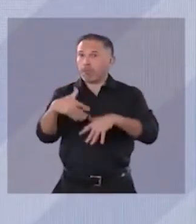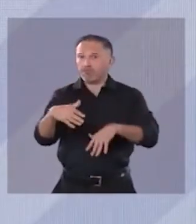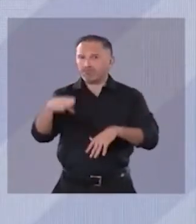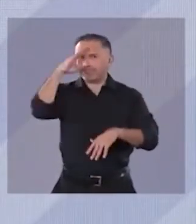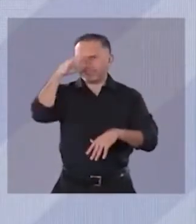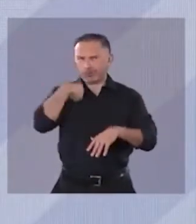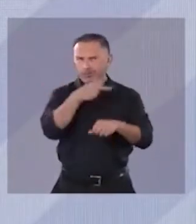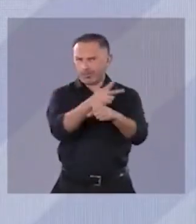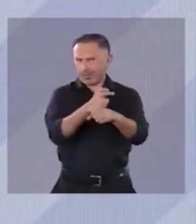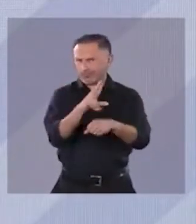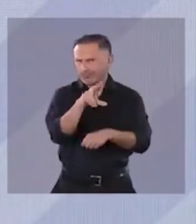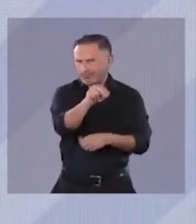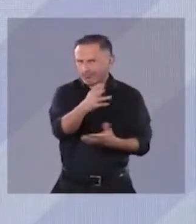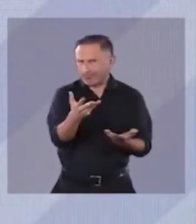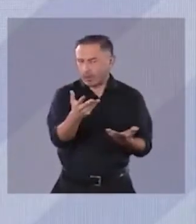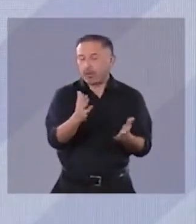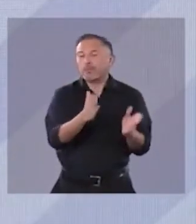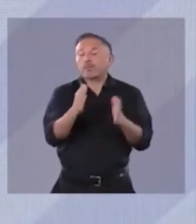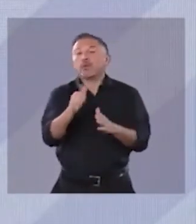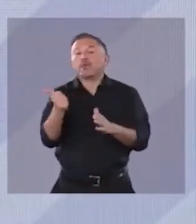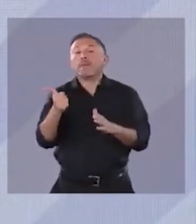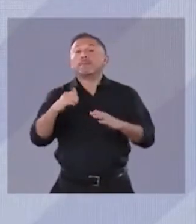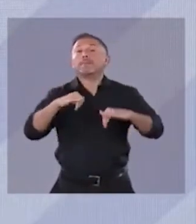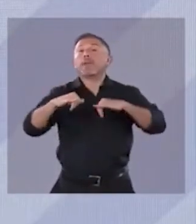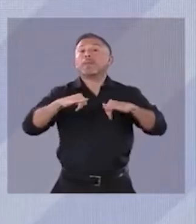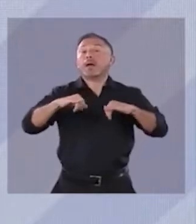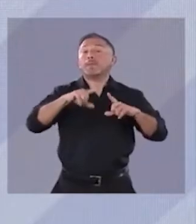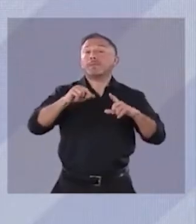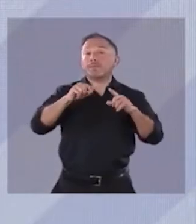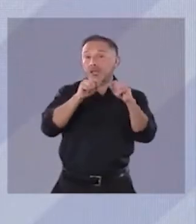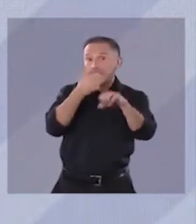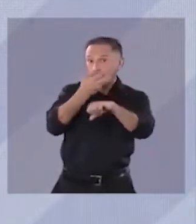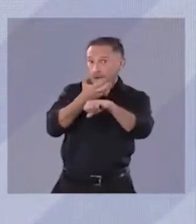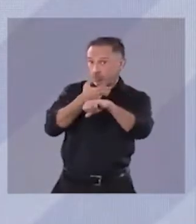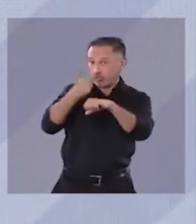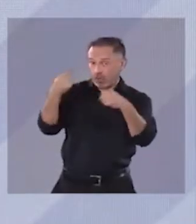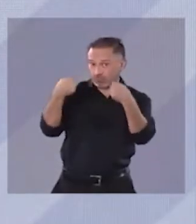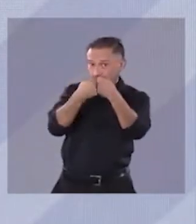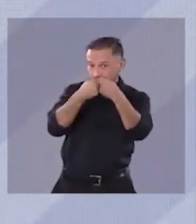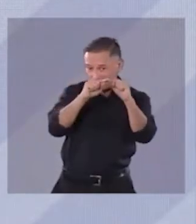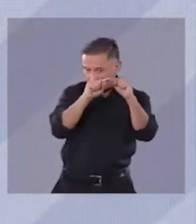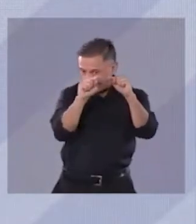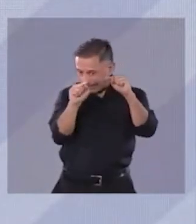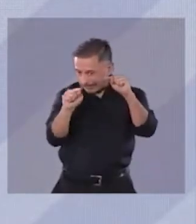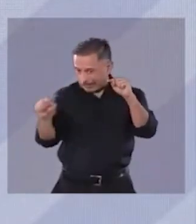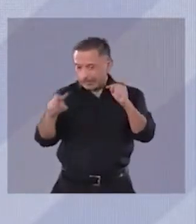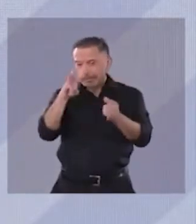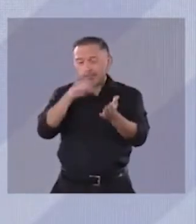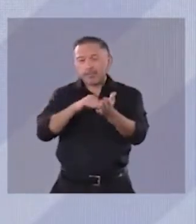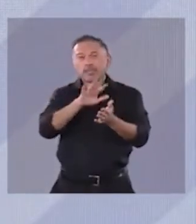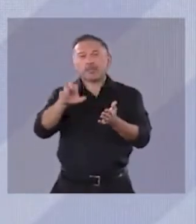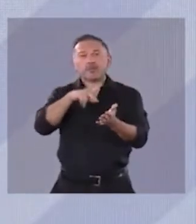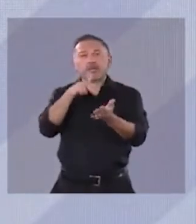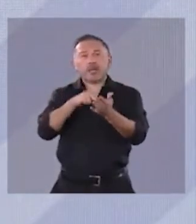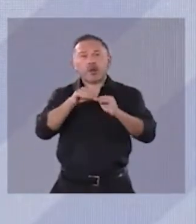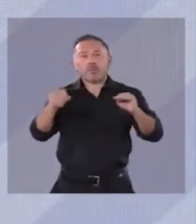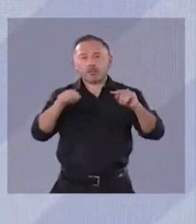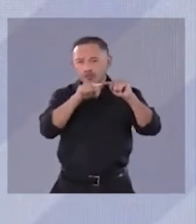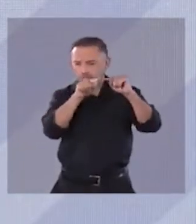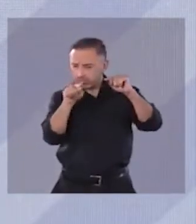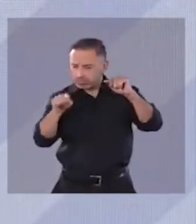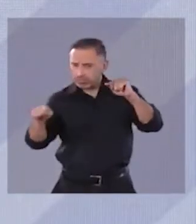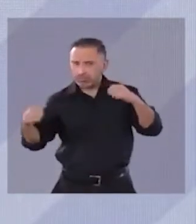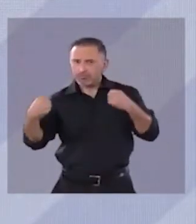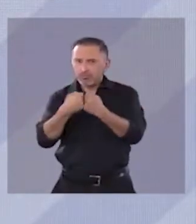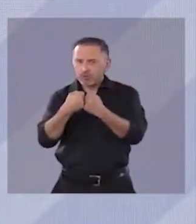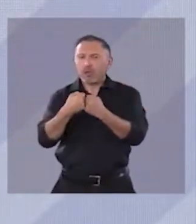mapa. Tenemos 3.200 kilómetros de frontera con Estados Unidos. Es nuestro aliado en comercio. Somos el vínculo